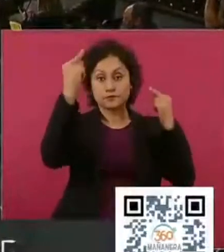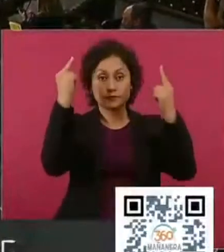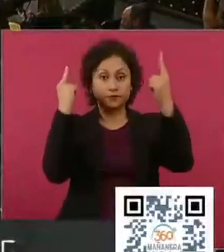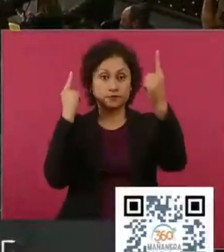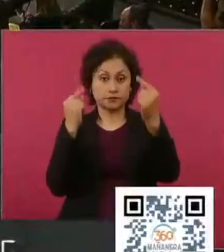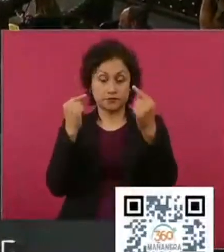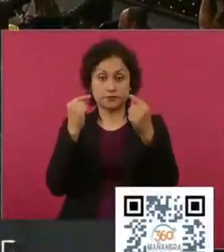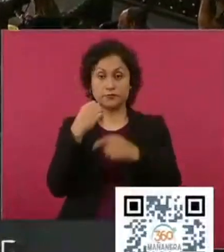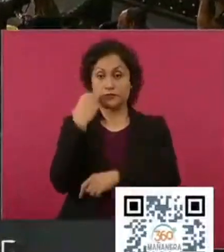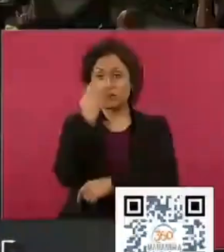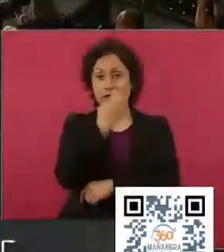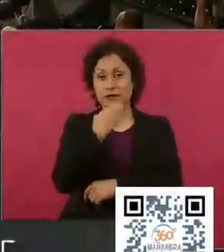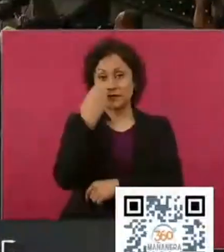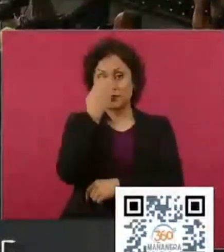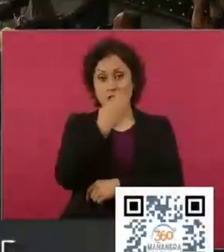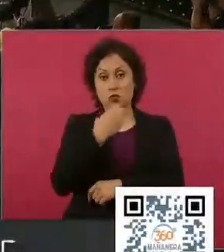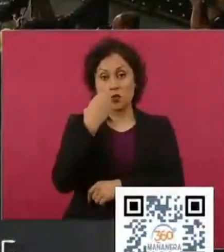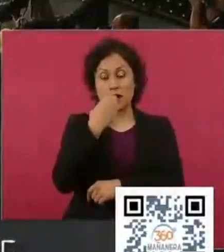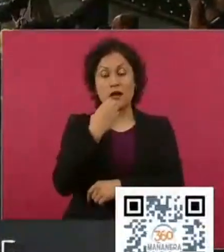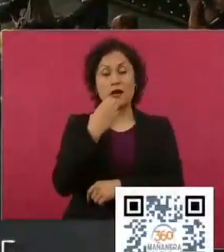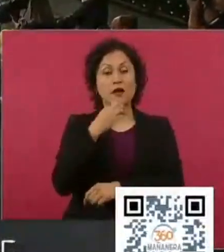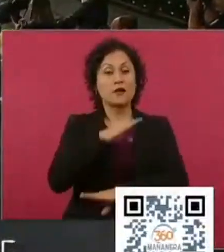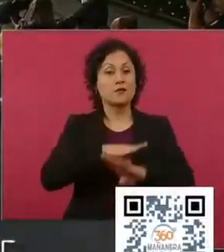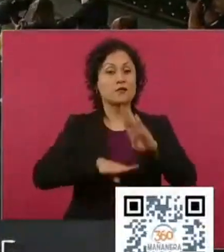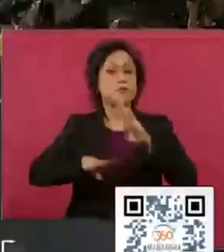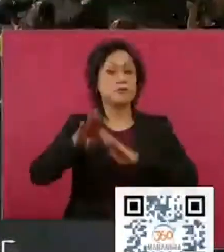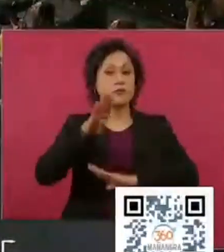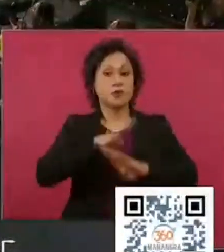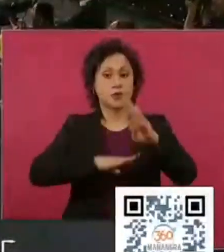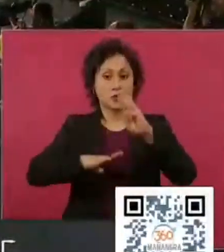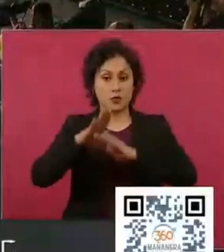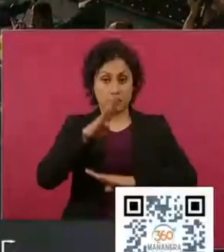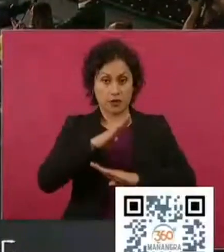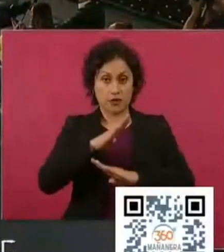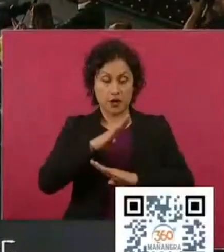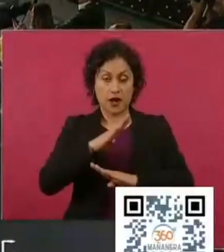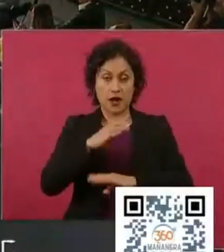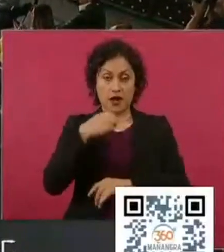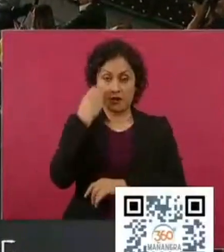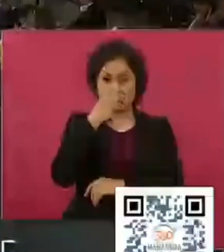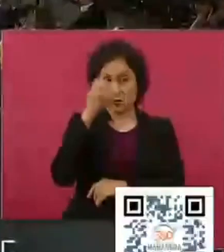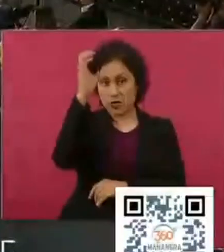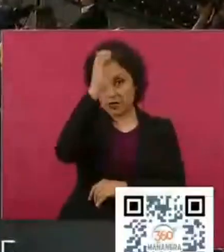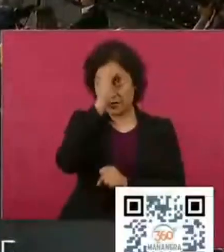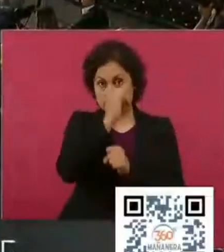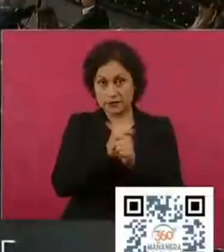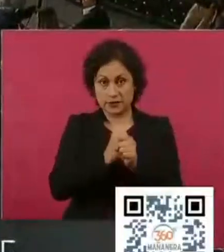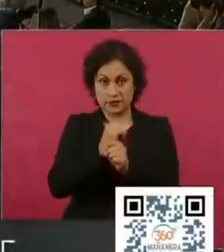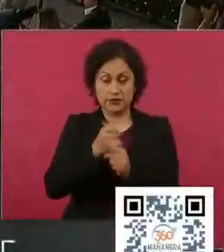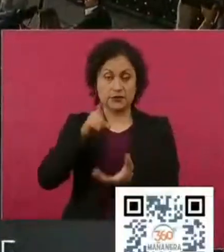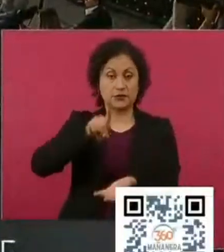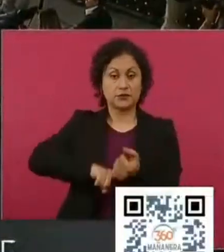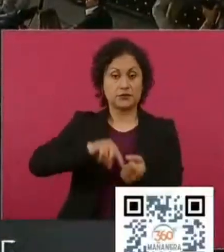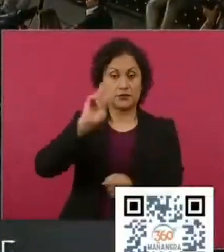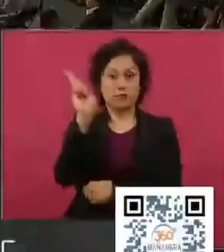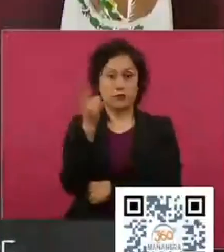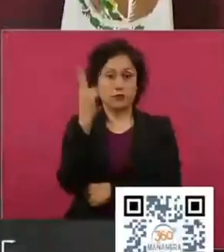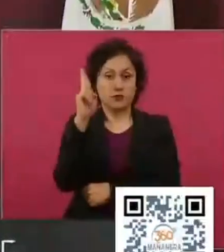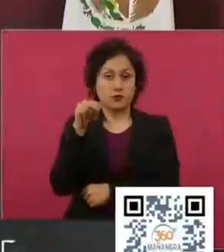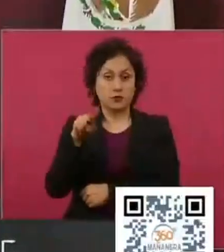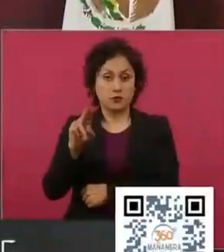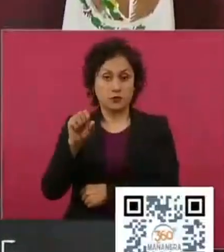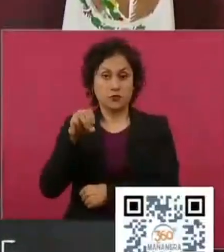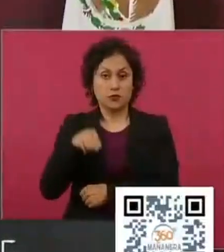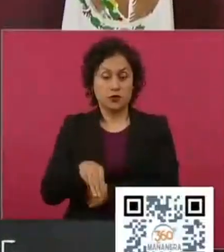biología de ciencias de la UNAM tiene una maestría